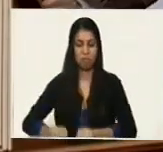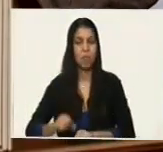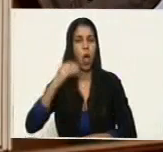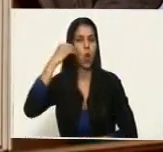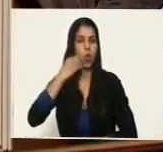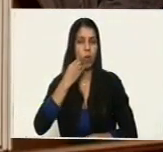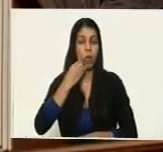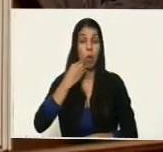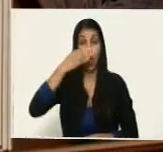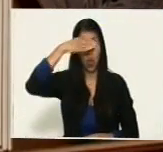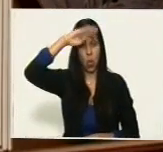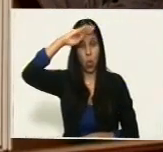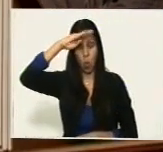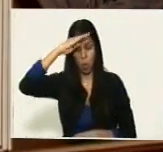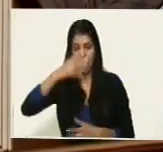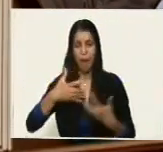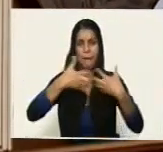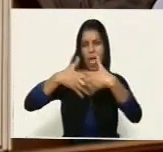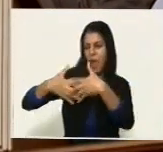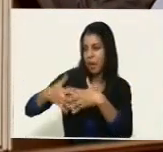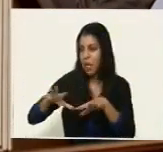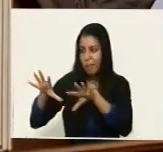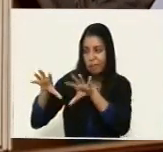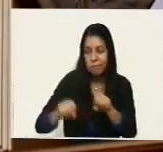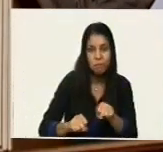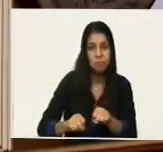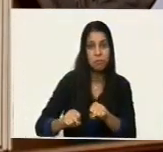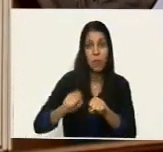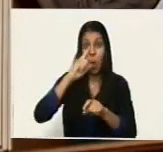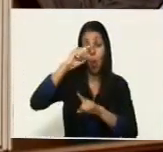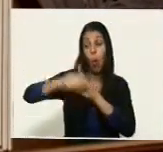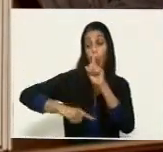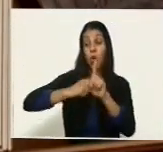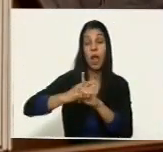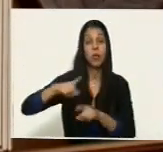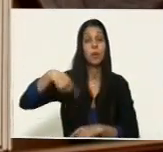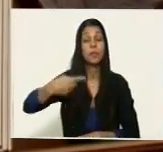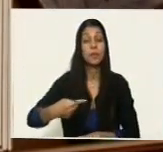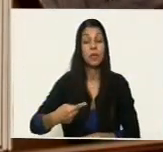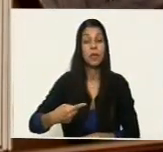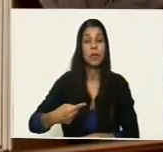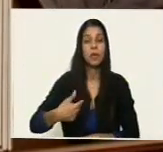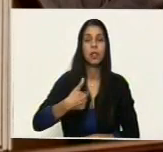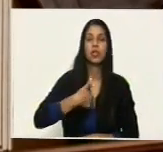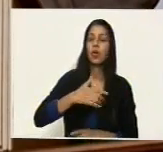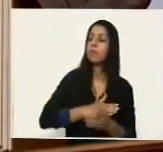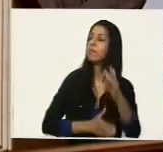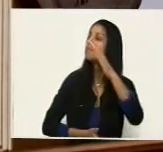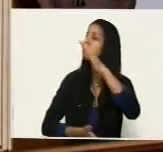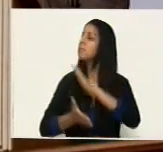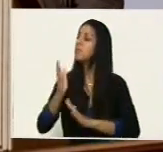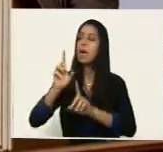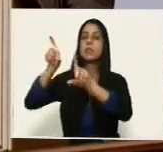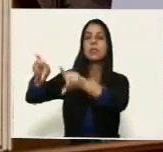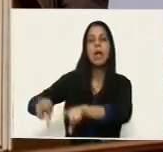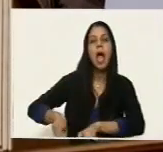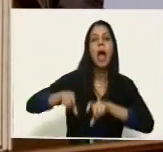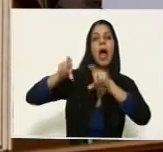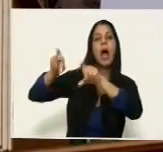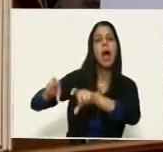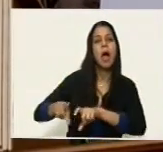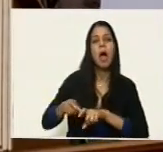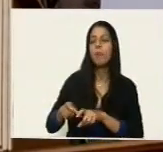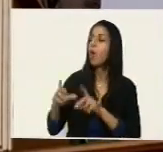Tomamos posesión de los modos de producción. Al año, yo me iba al campo, dice Fidel, y le